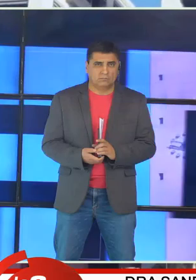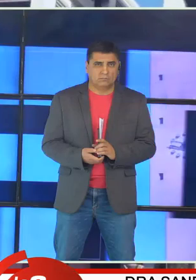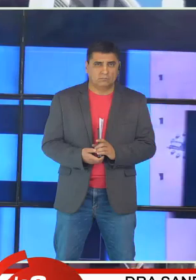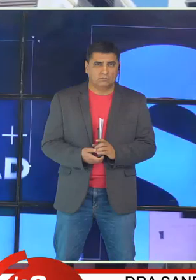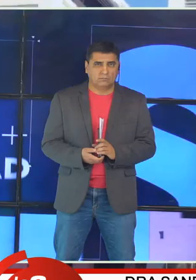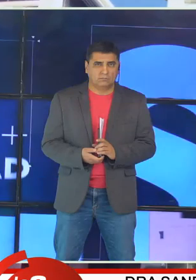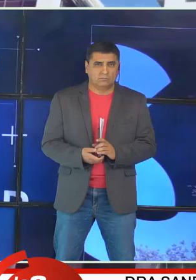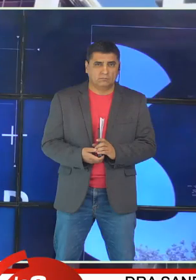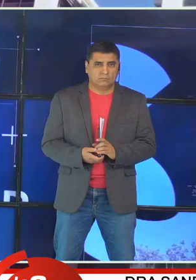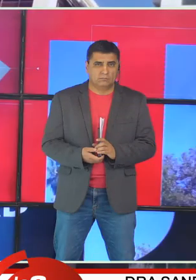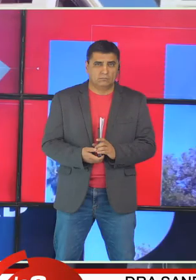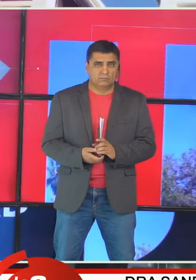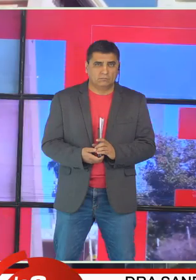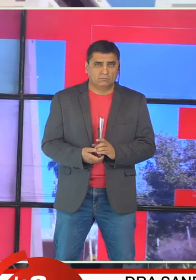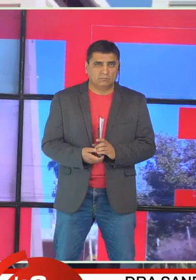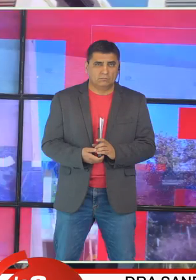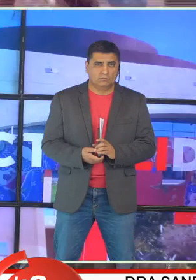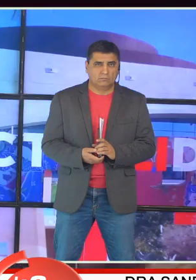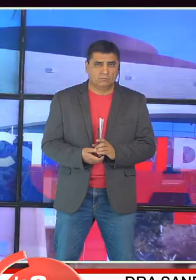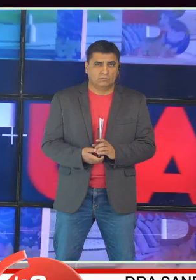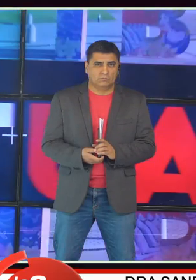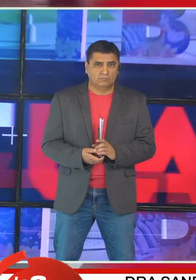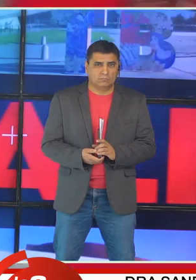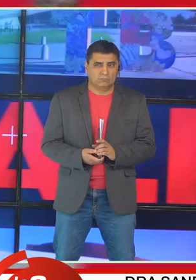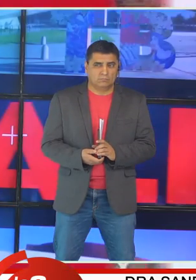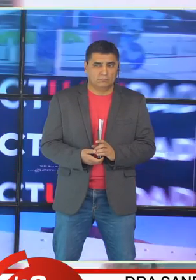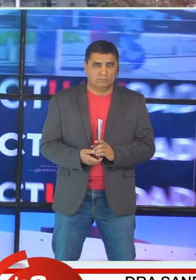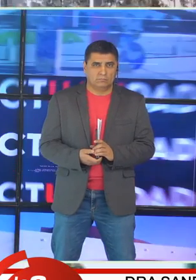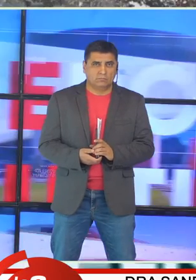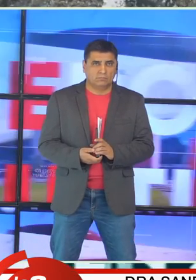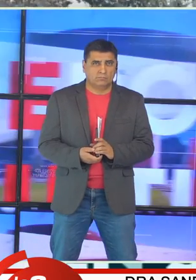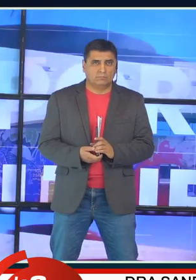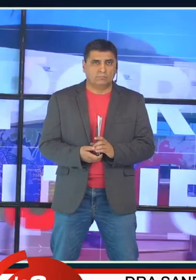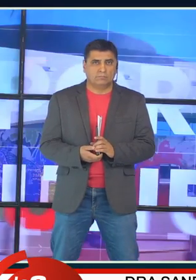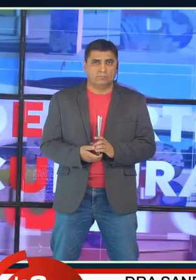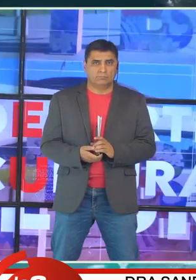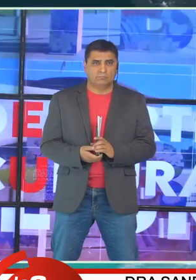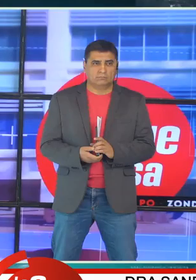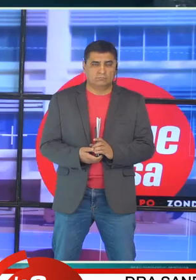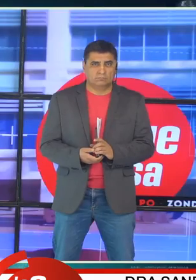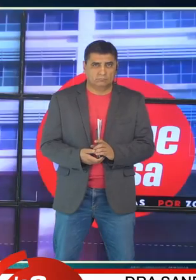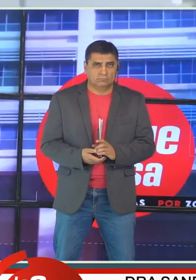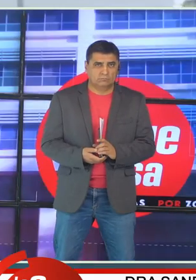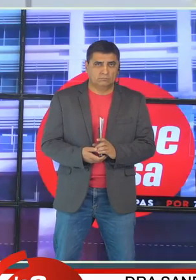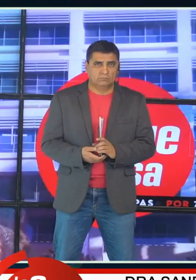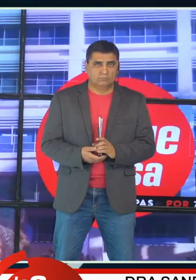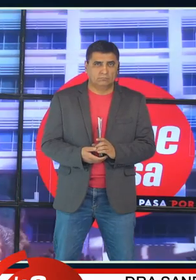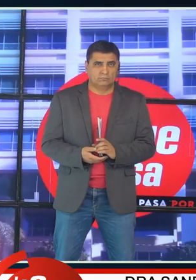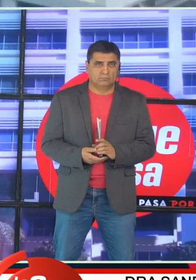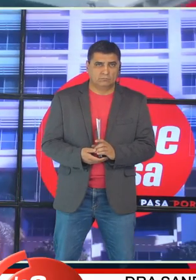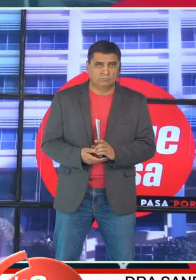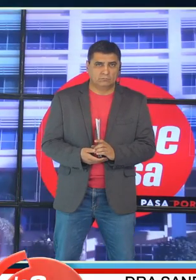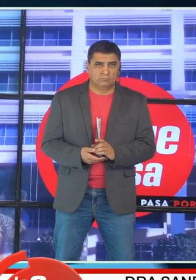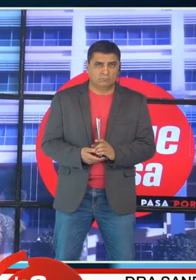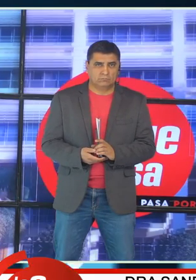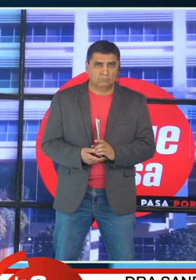hacíamos, la gran mayoría eran positivas. Esto, bueno, por supuesto, alertó a la ministra y nos hizo